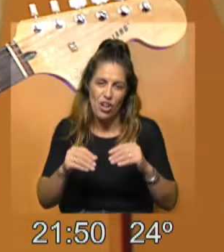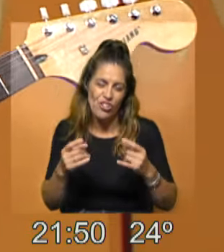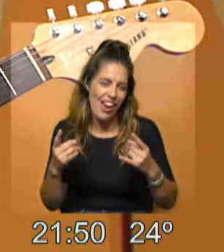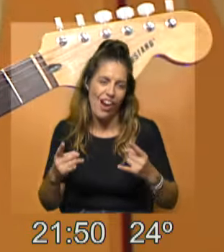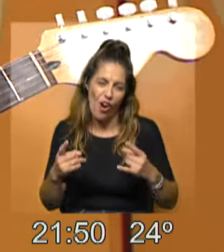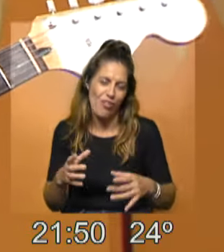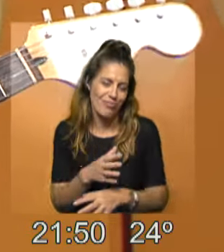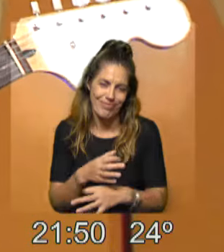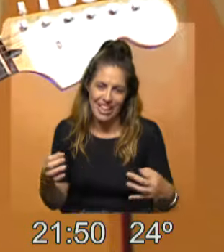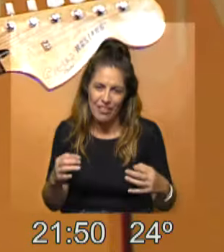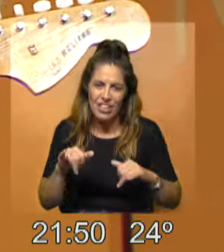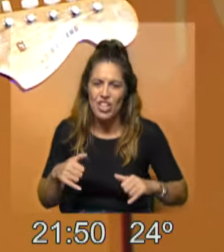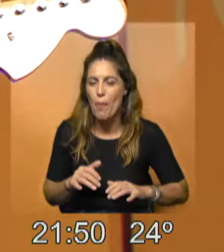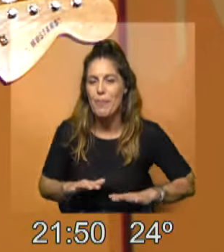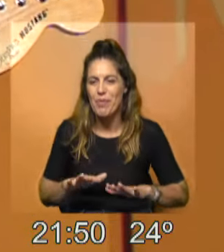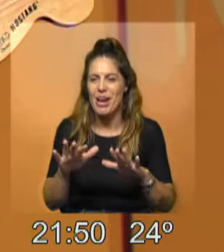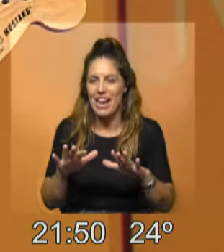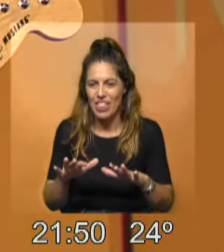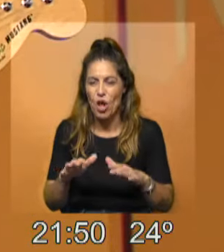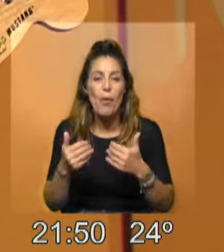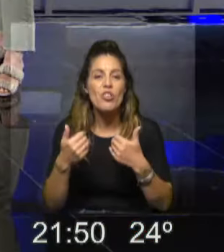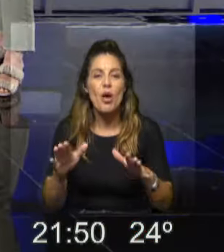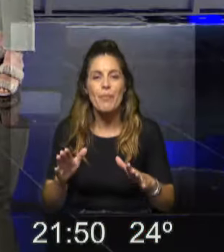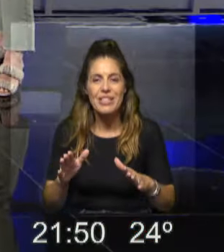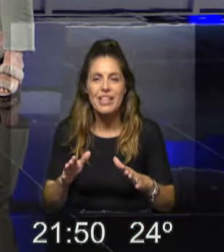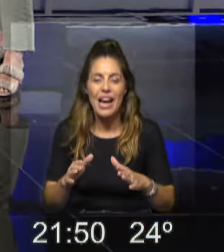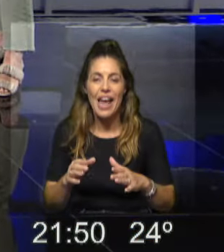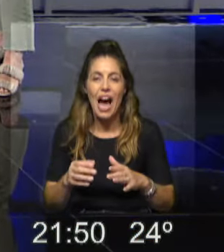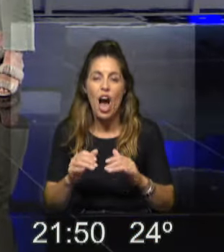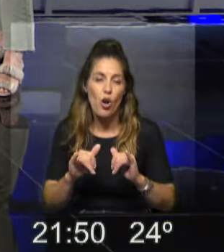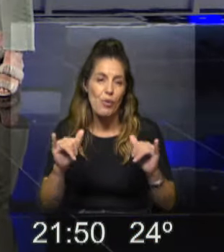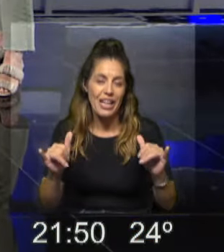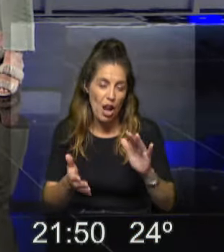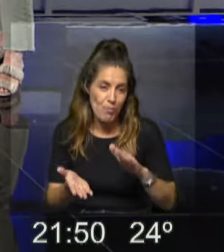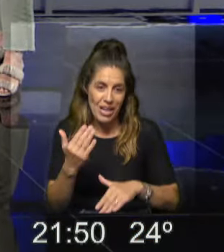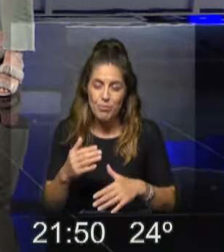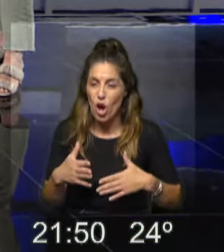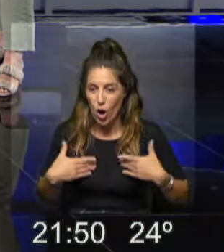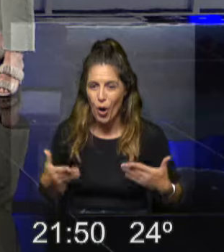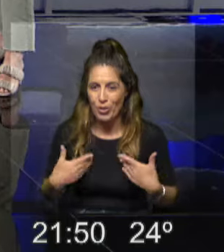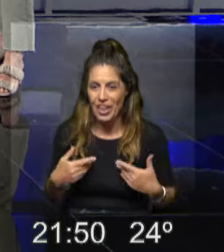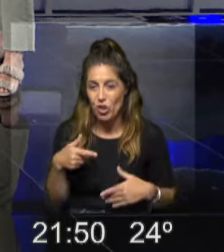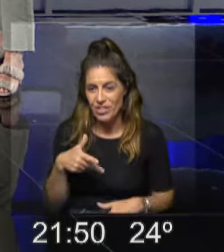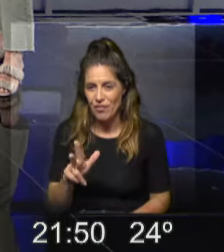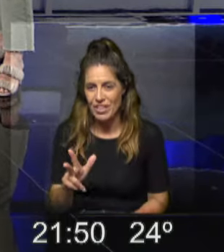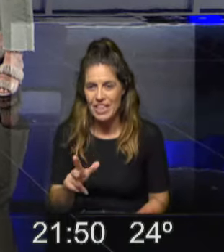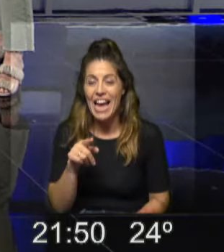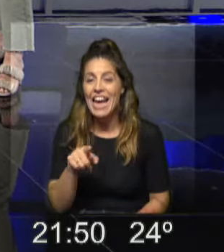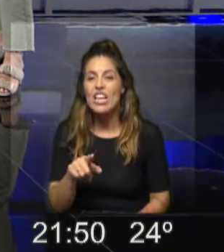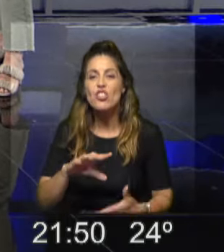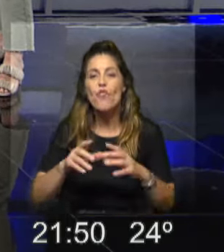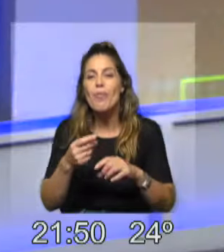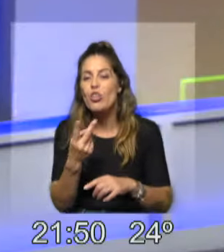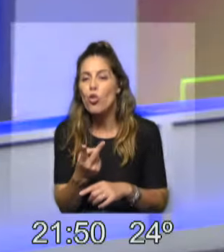increíble que ya estamos armando, ya vamos a empezar a mover más las redes, pero estamos contentazo de que salgas a Becho. ¿Y eso va a ser en formato